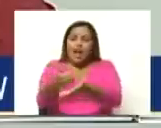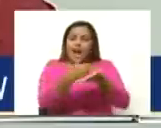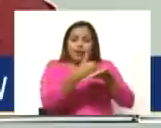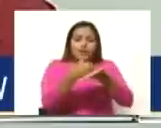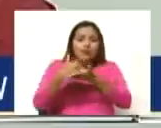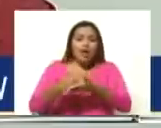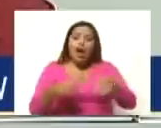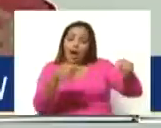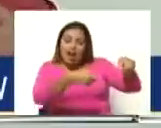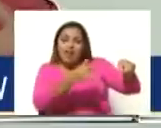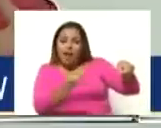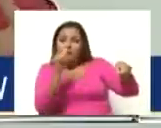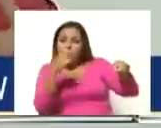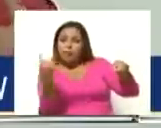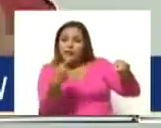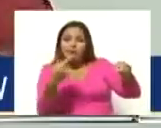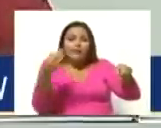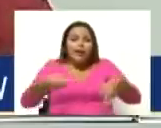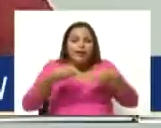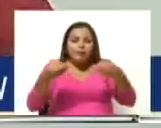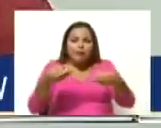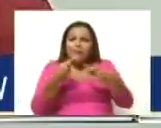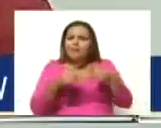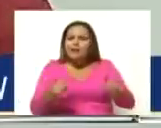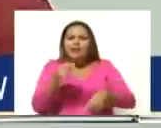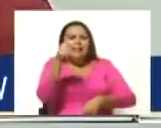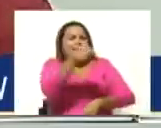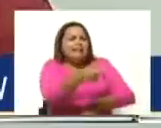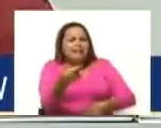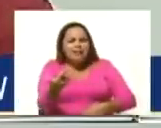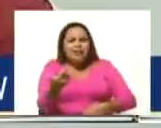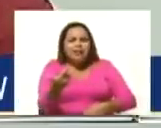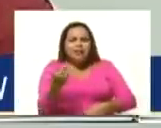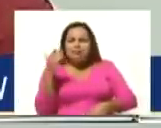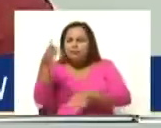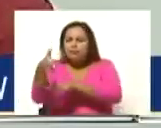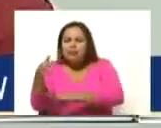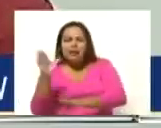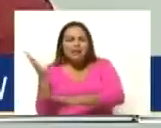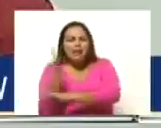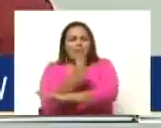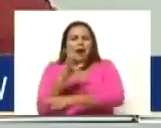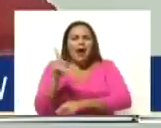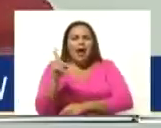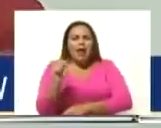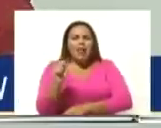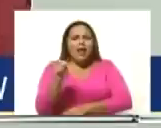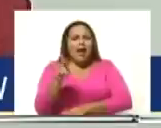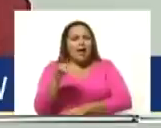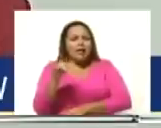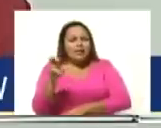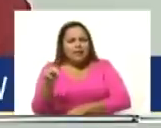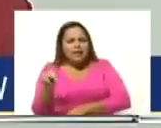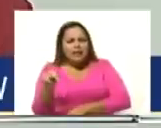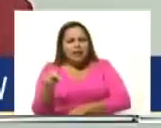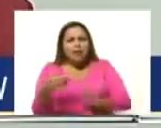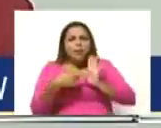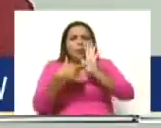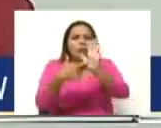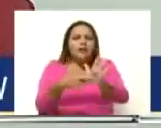llevan eso, pero eso demuestra el montaje de lo que ellos trataron de hacer a nuestro